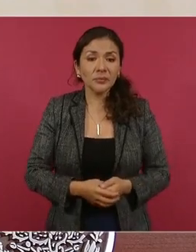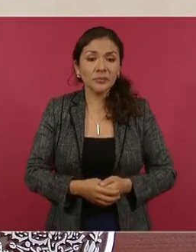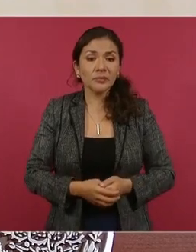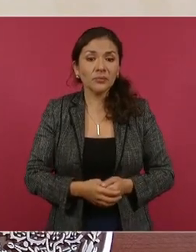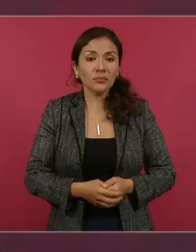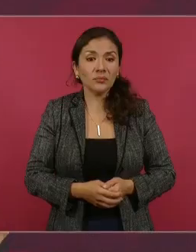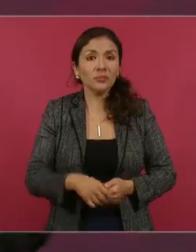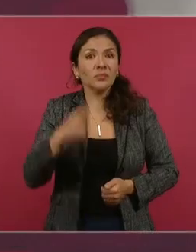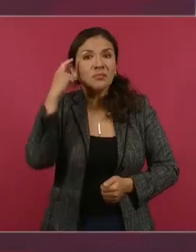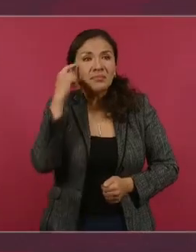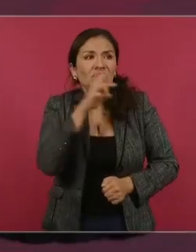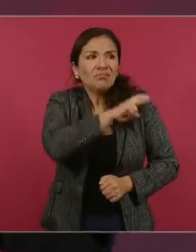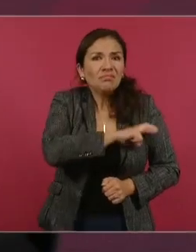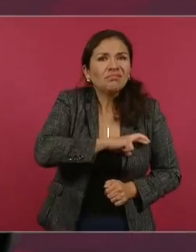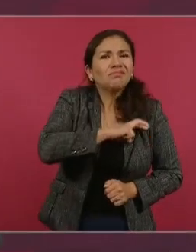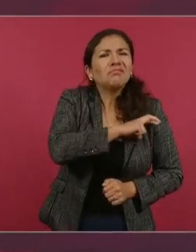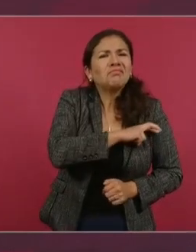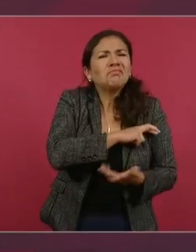Con rencores, ¿eso qué?